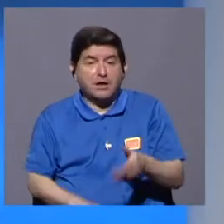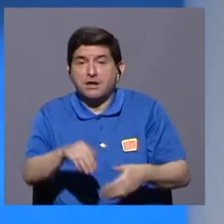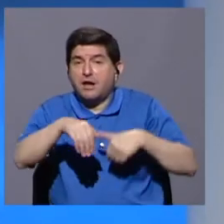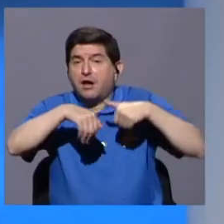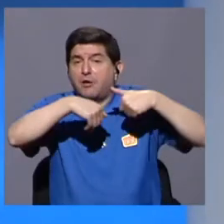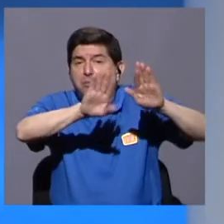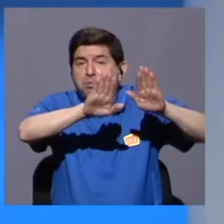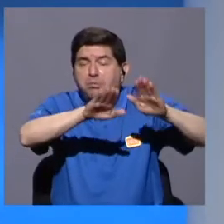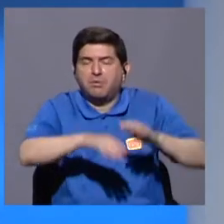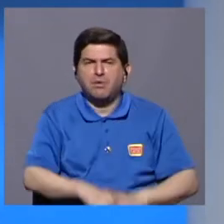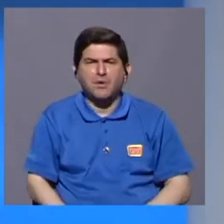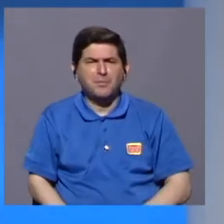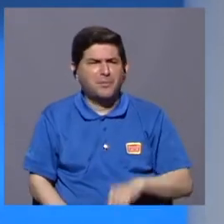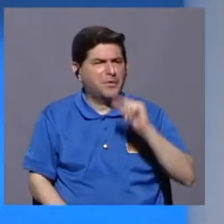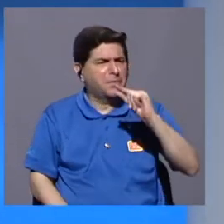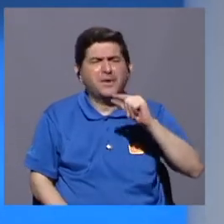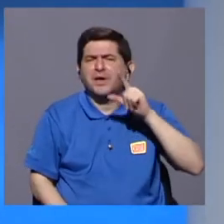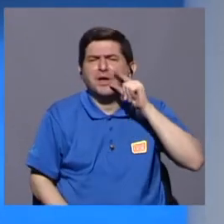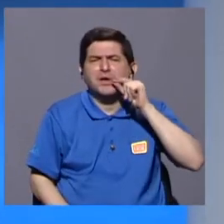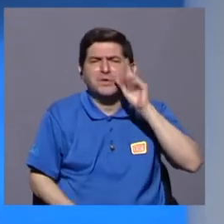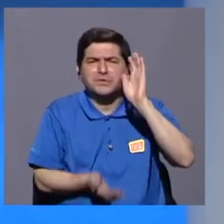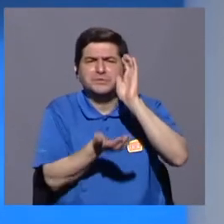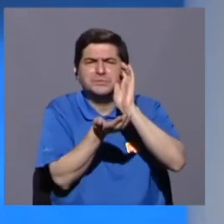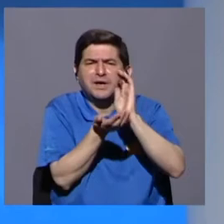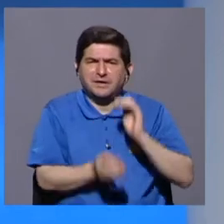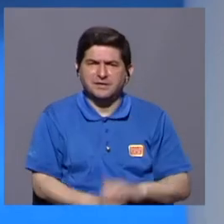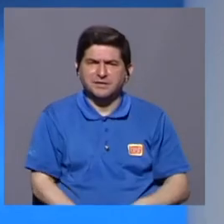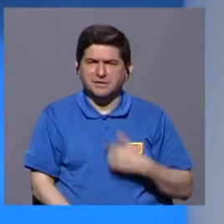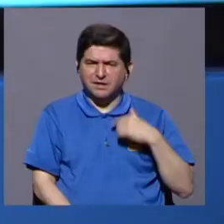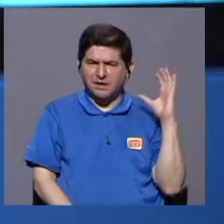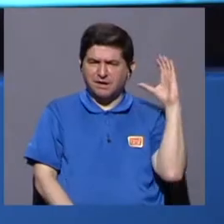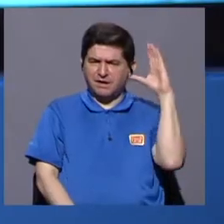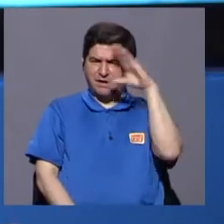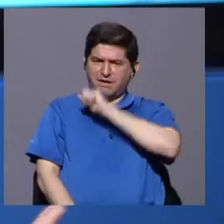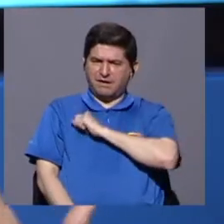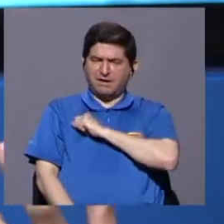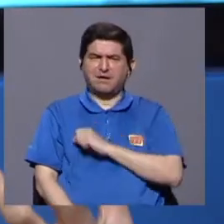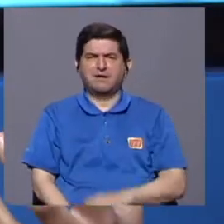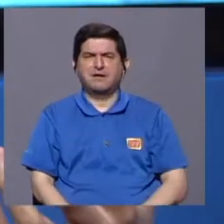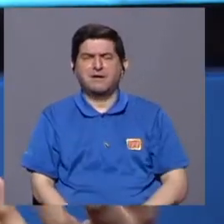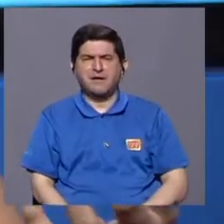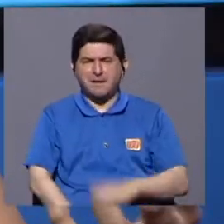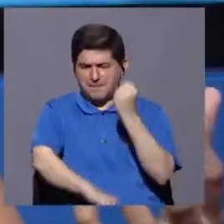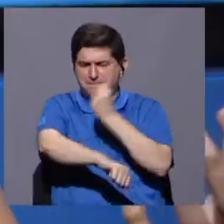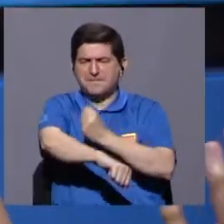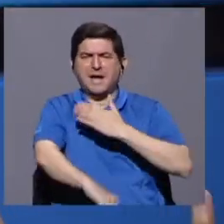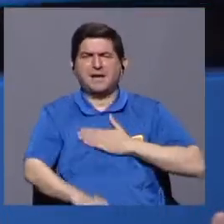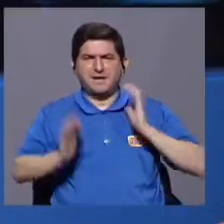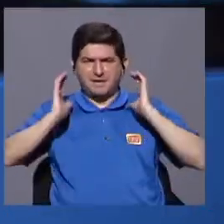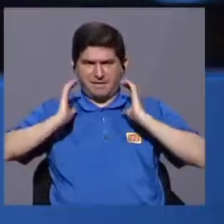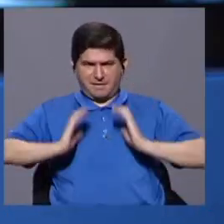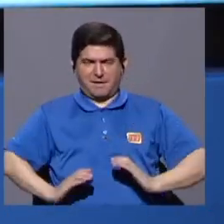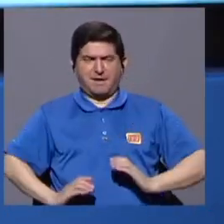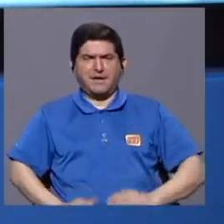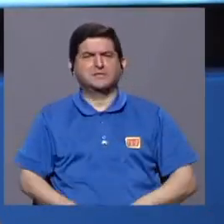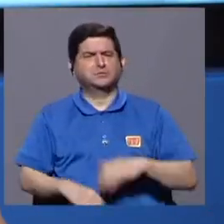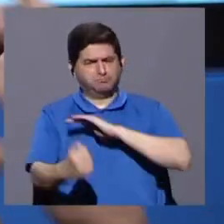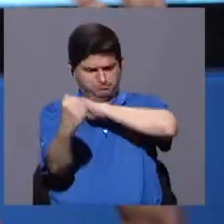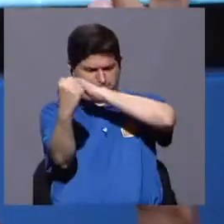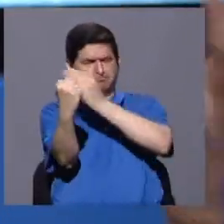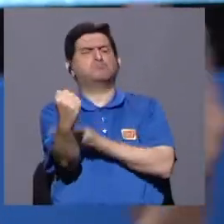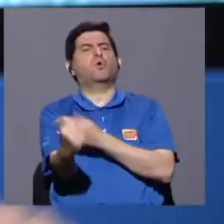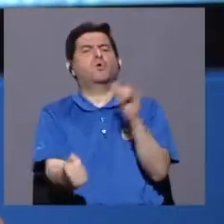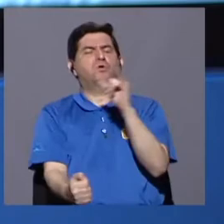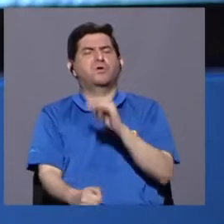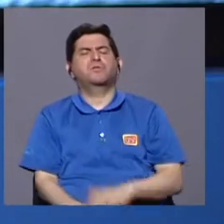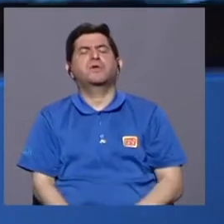ahuyentado por unos pajaritos. Me di cuenta que las marcas en mi cuerpo podían ser tan poderosas como